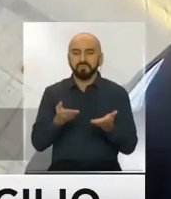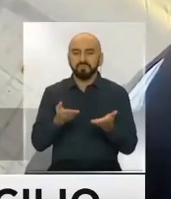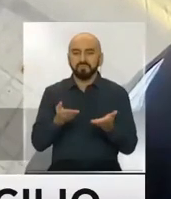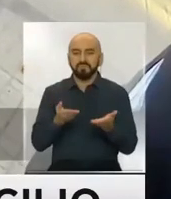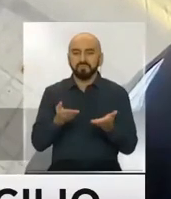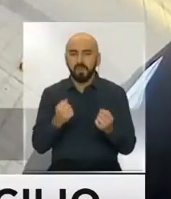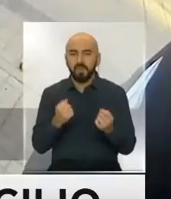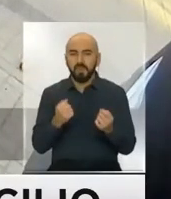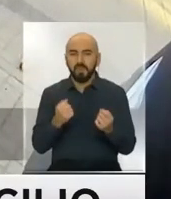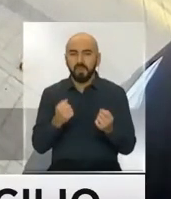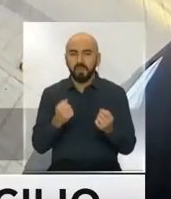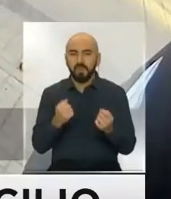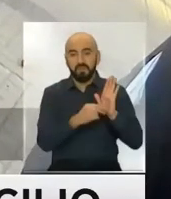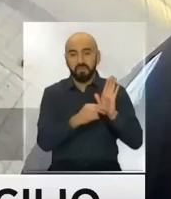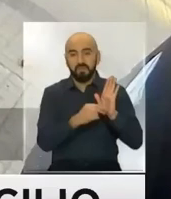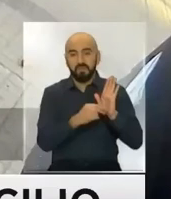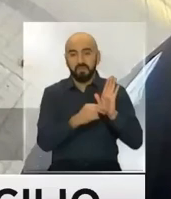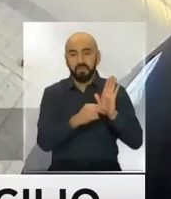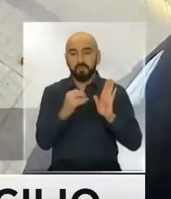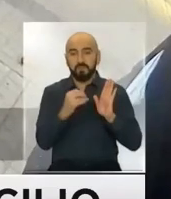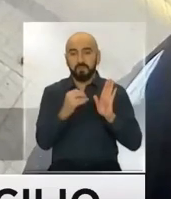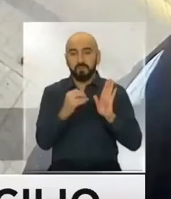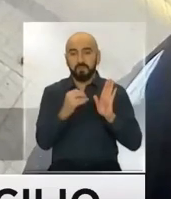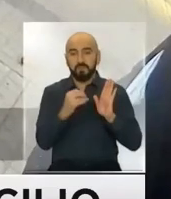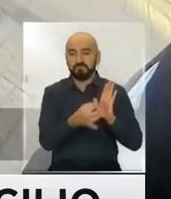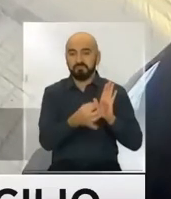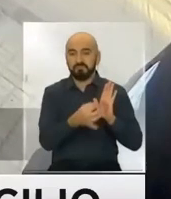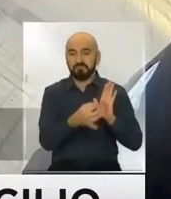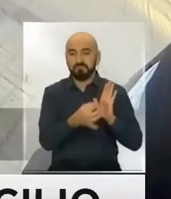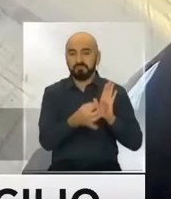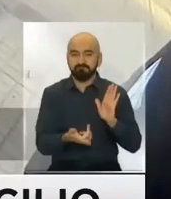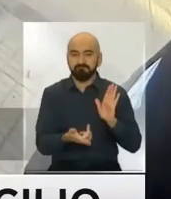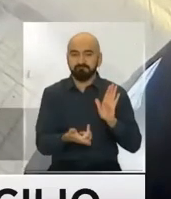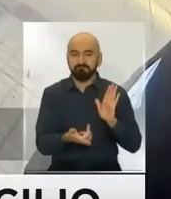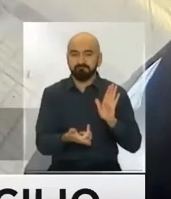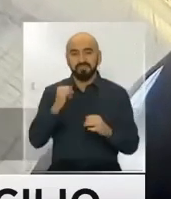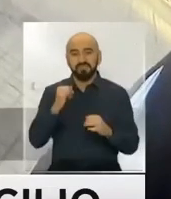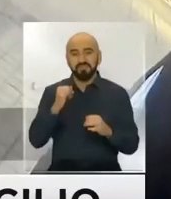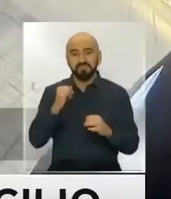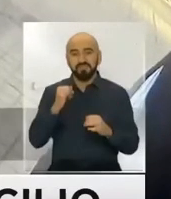Está firmando, vamos a hacer esto.